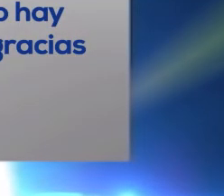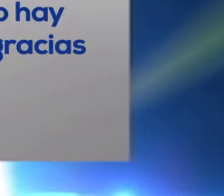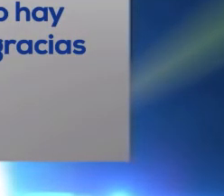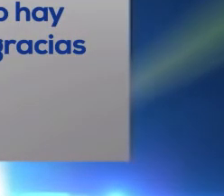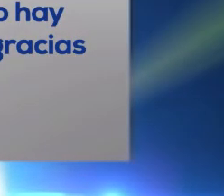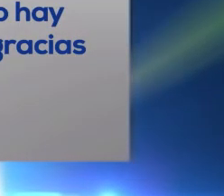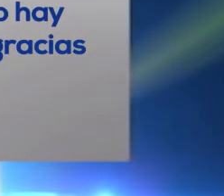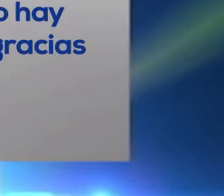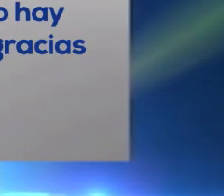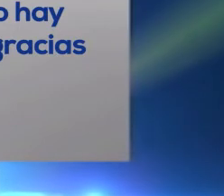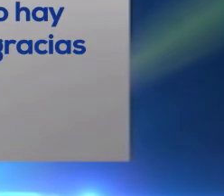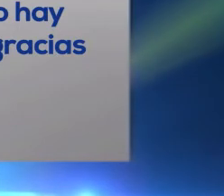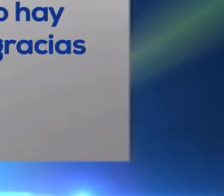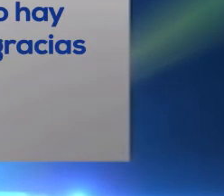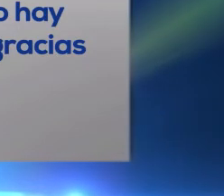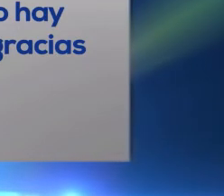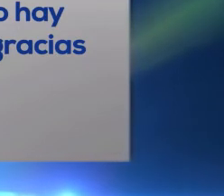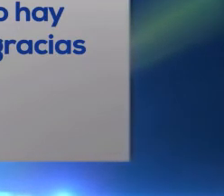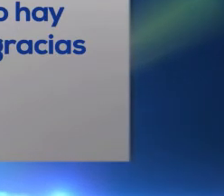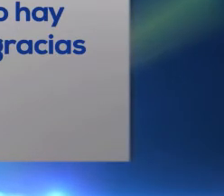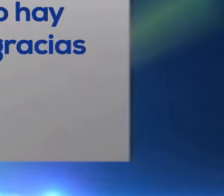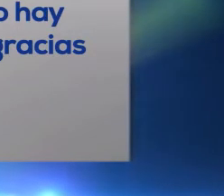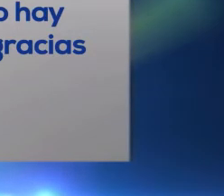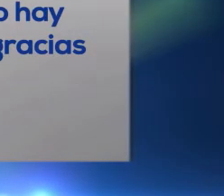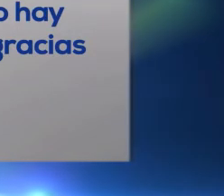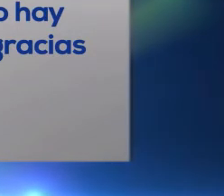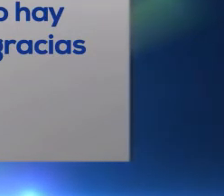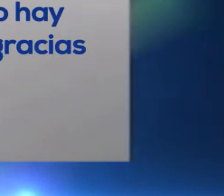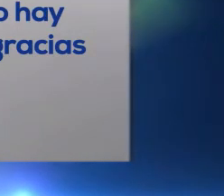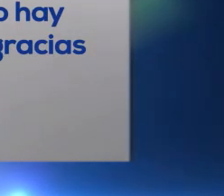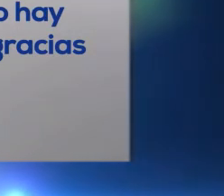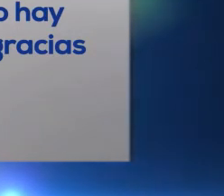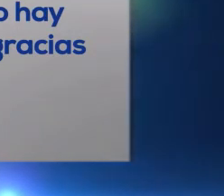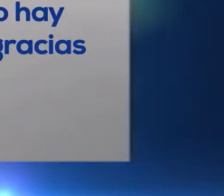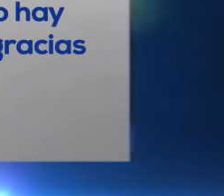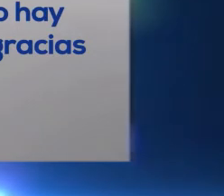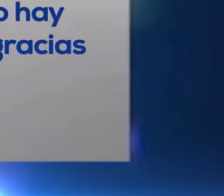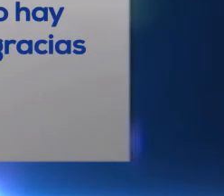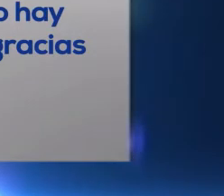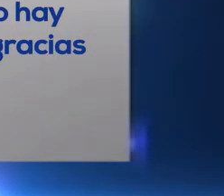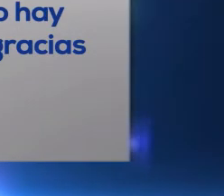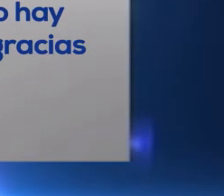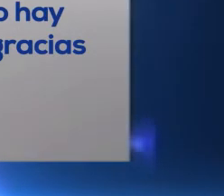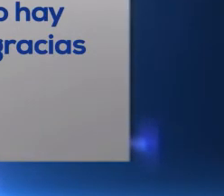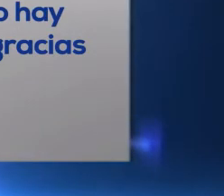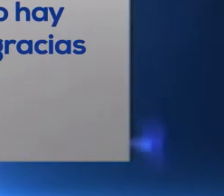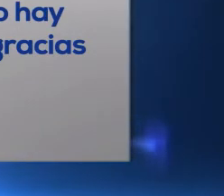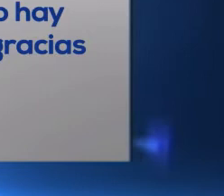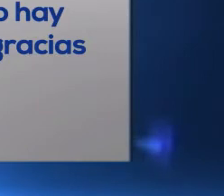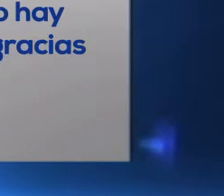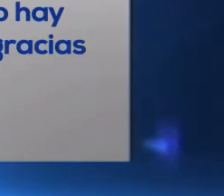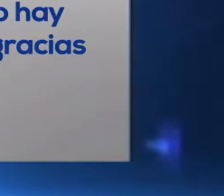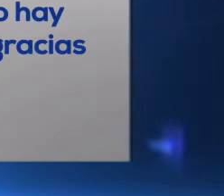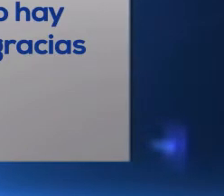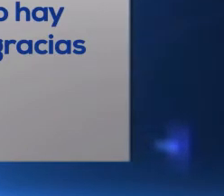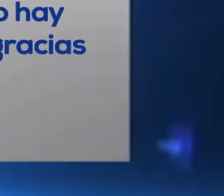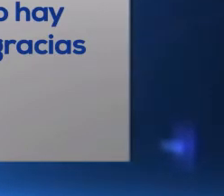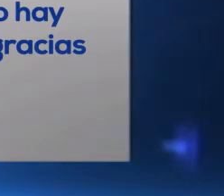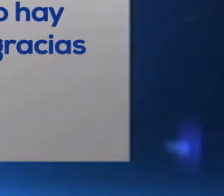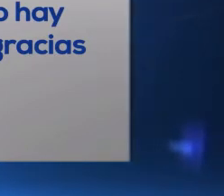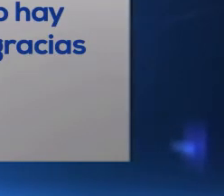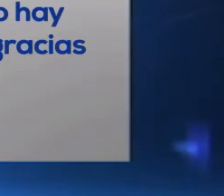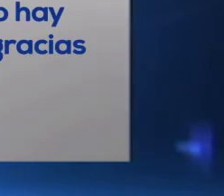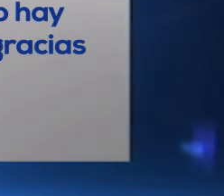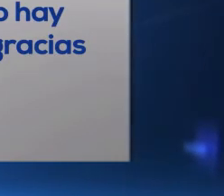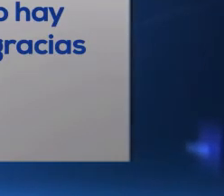2019. Tenía un contrato a término fijo de un año. Han pasado ya meses y no he obtenido mi liquidación, teniendo en